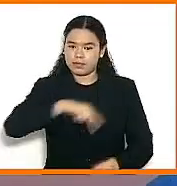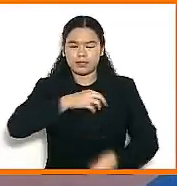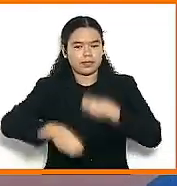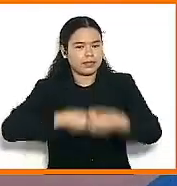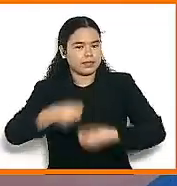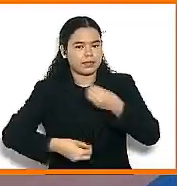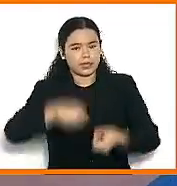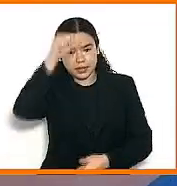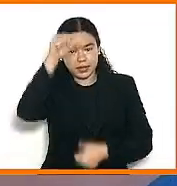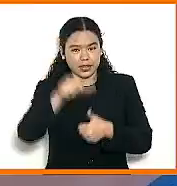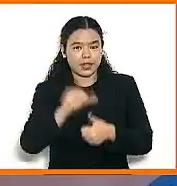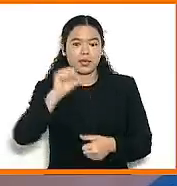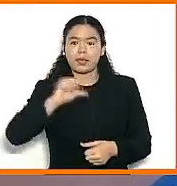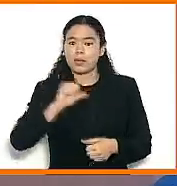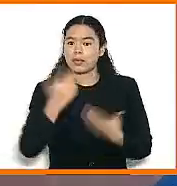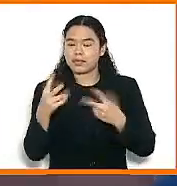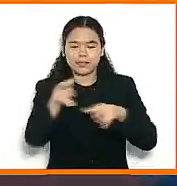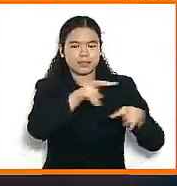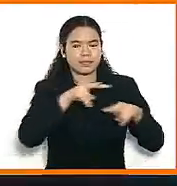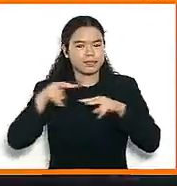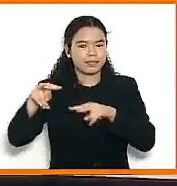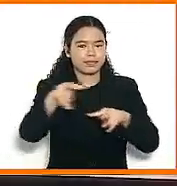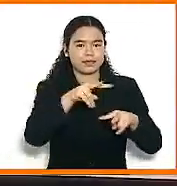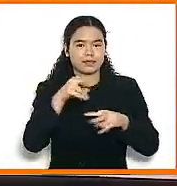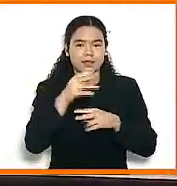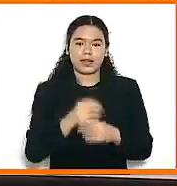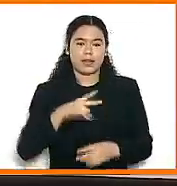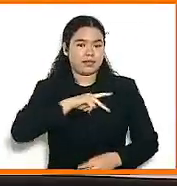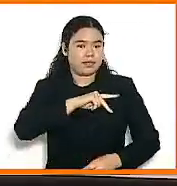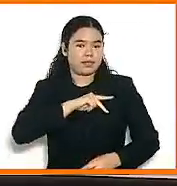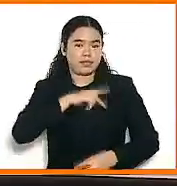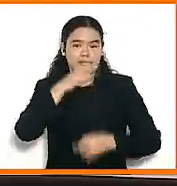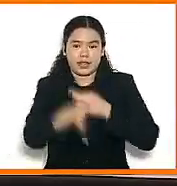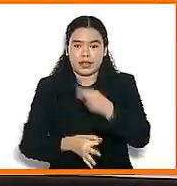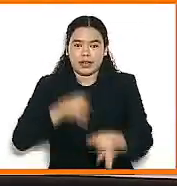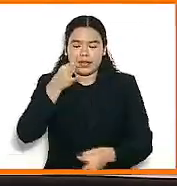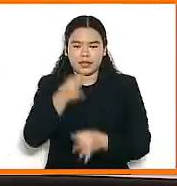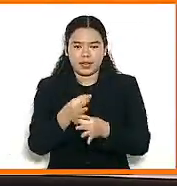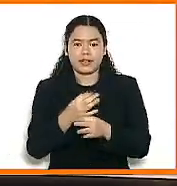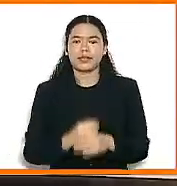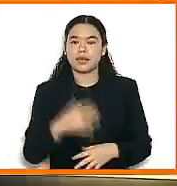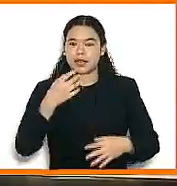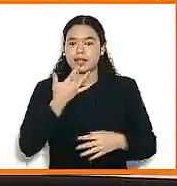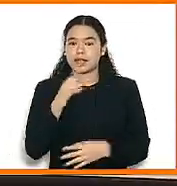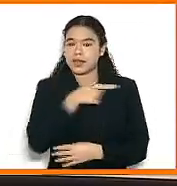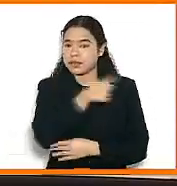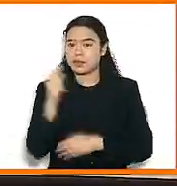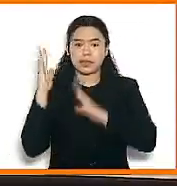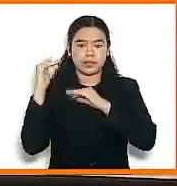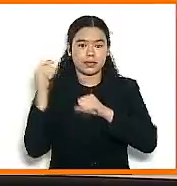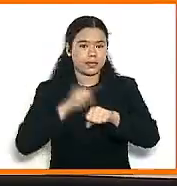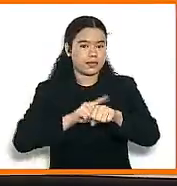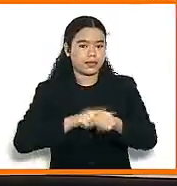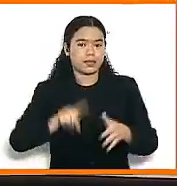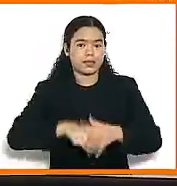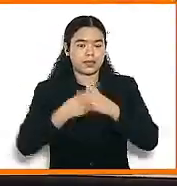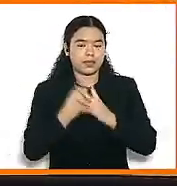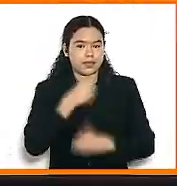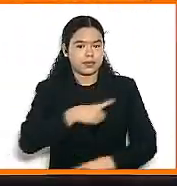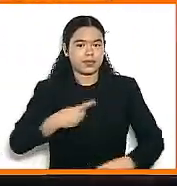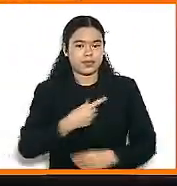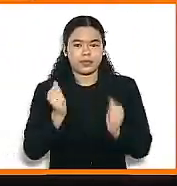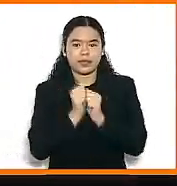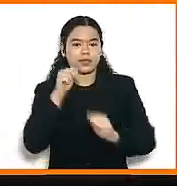sorteos. Te recordamos que estamos totalmente en vivo desde Expo Centro San Pedro Sula. Te deseamos muchísima suerte. Es momento de iniciar nuestra diversión